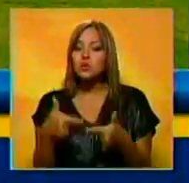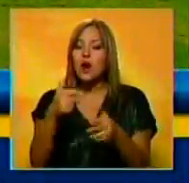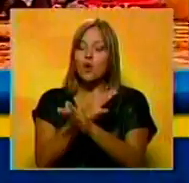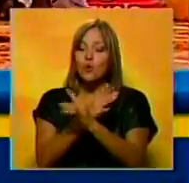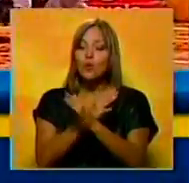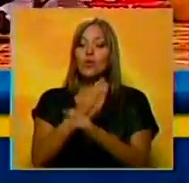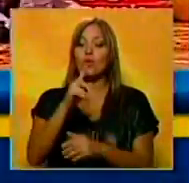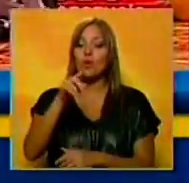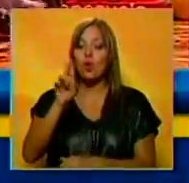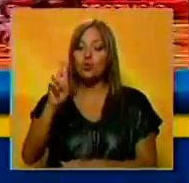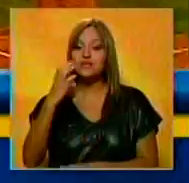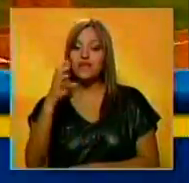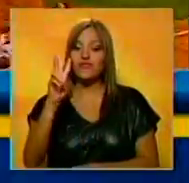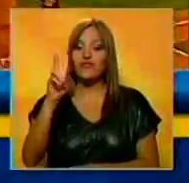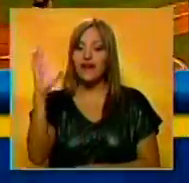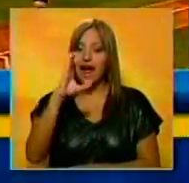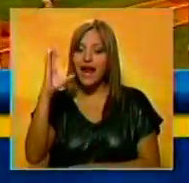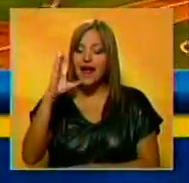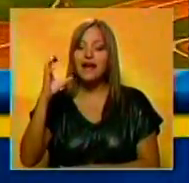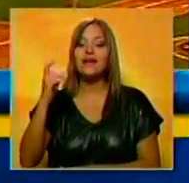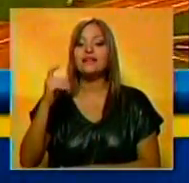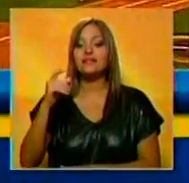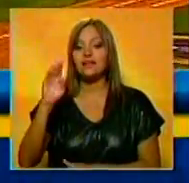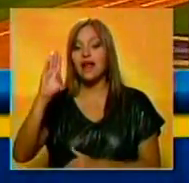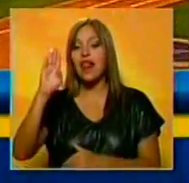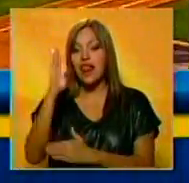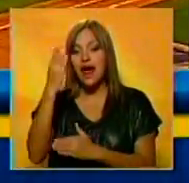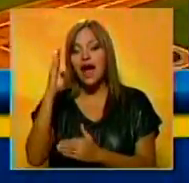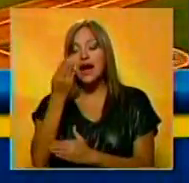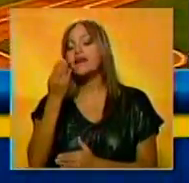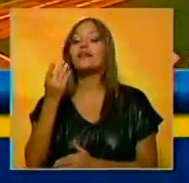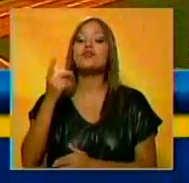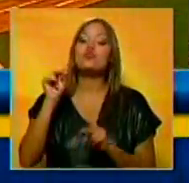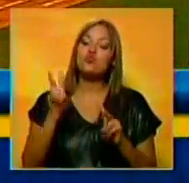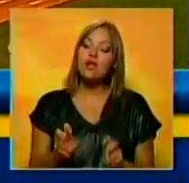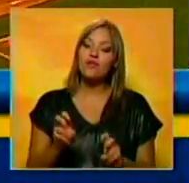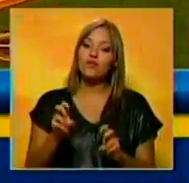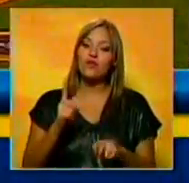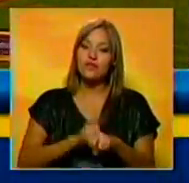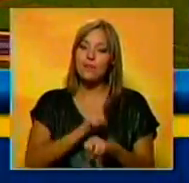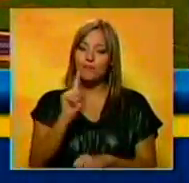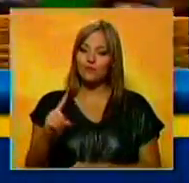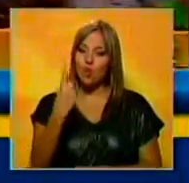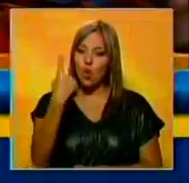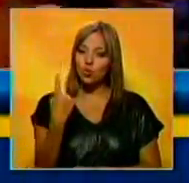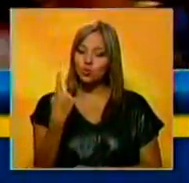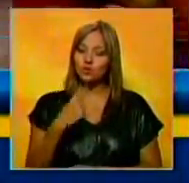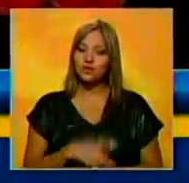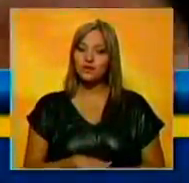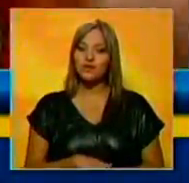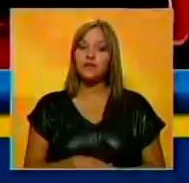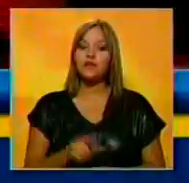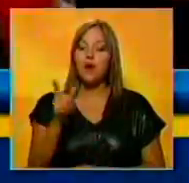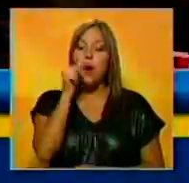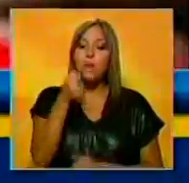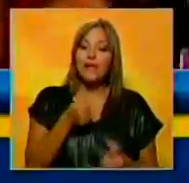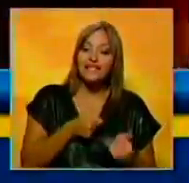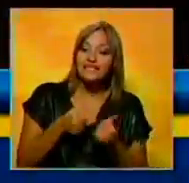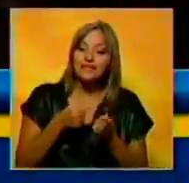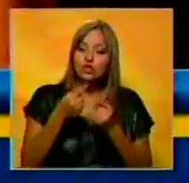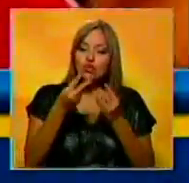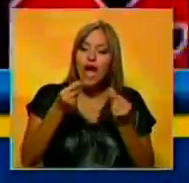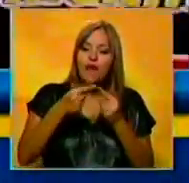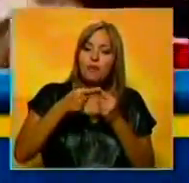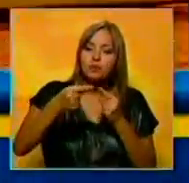Estadio Universitario de la capital, donde los Pájaros Rojos estrenaron la pizarra en el primer episodio, gracias a un toque de bola de